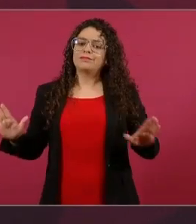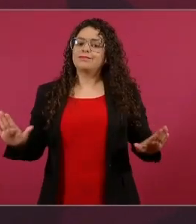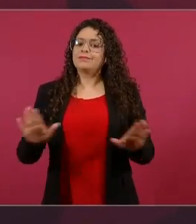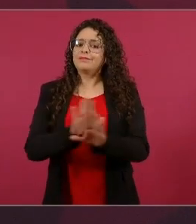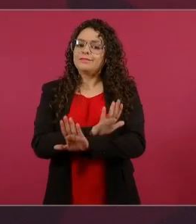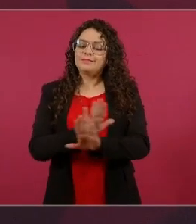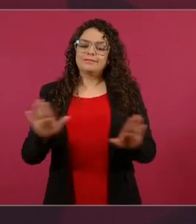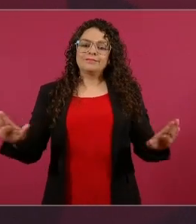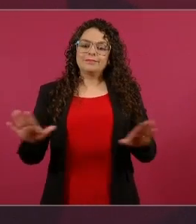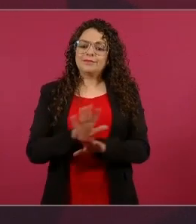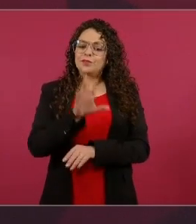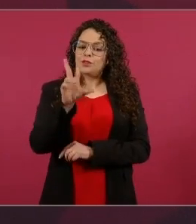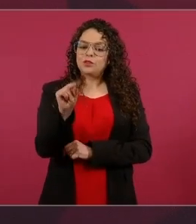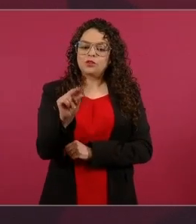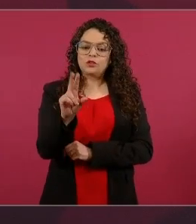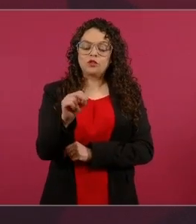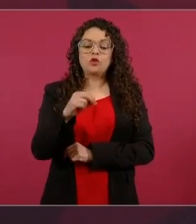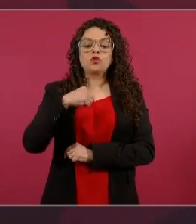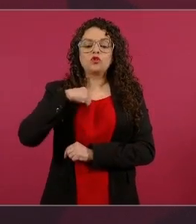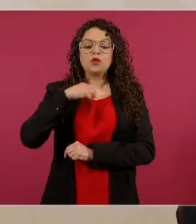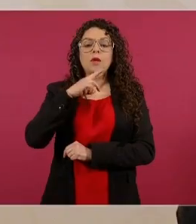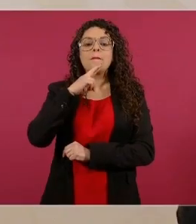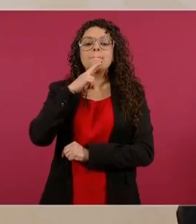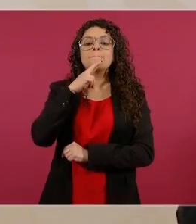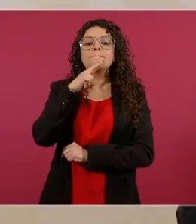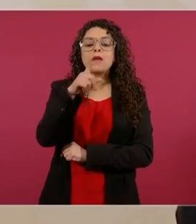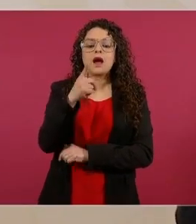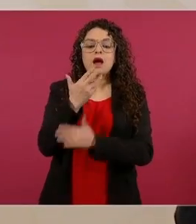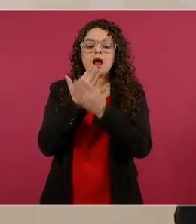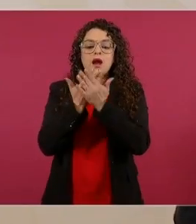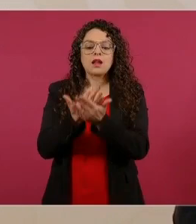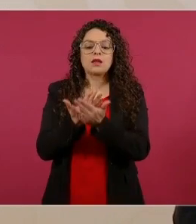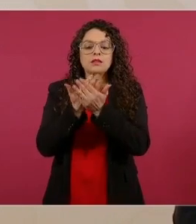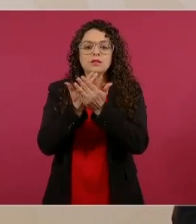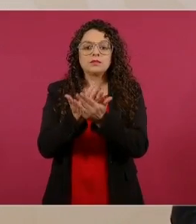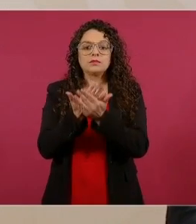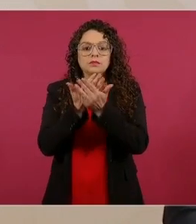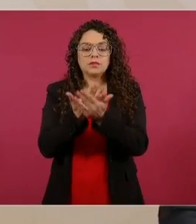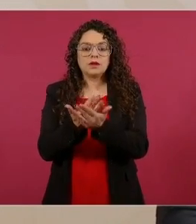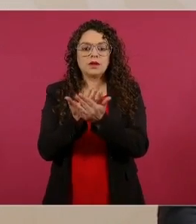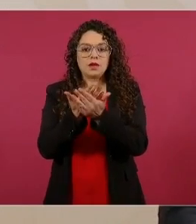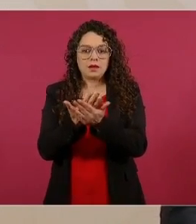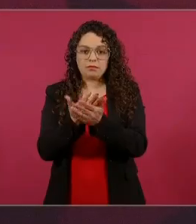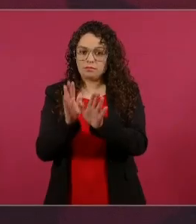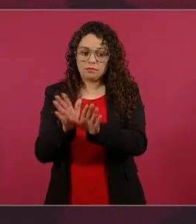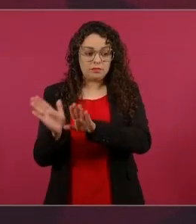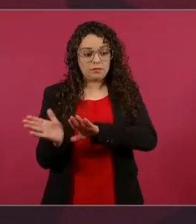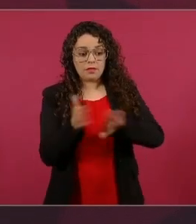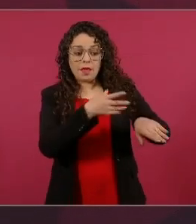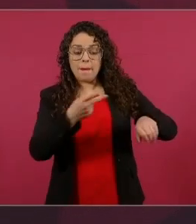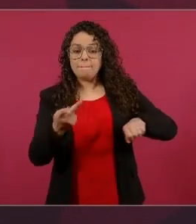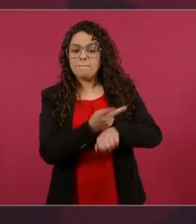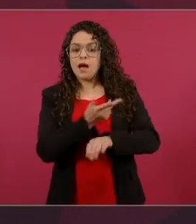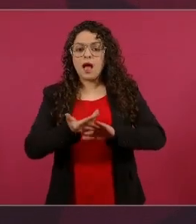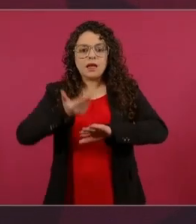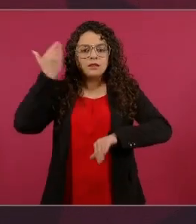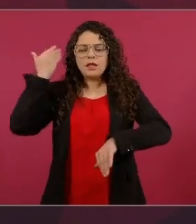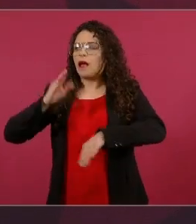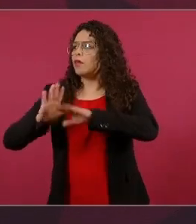optaba por el punto final y ver hacia adelante